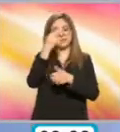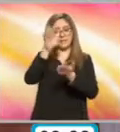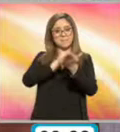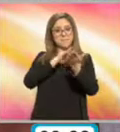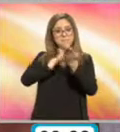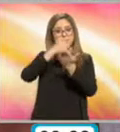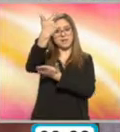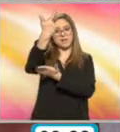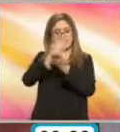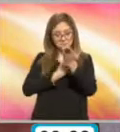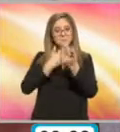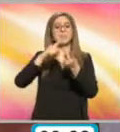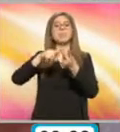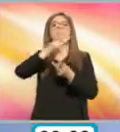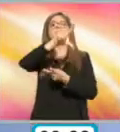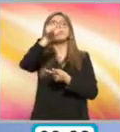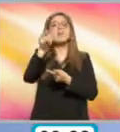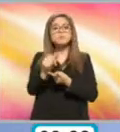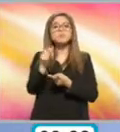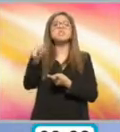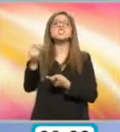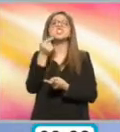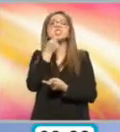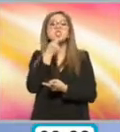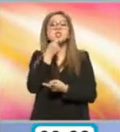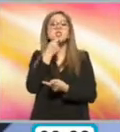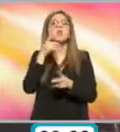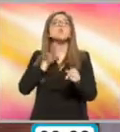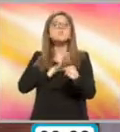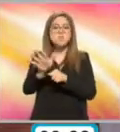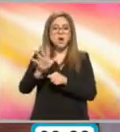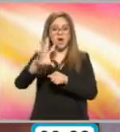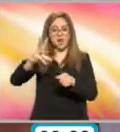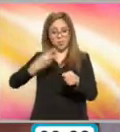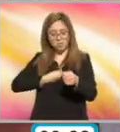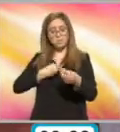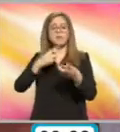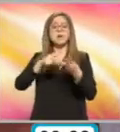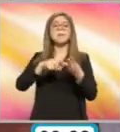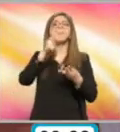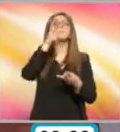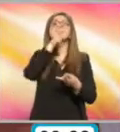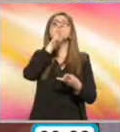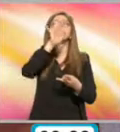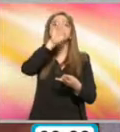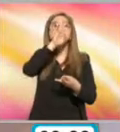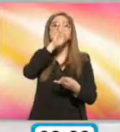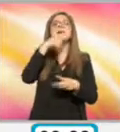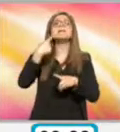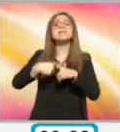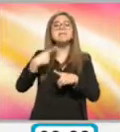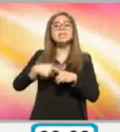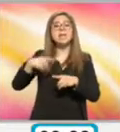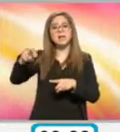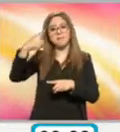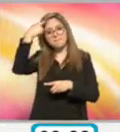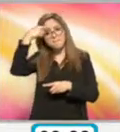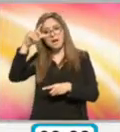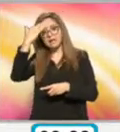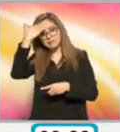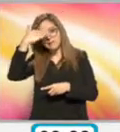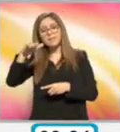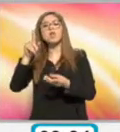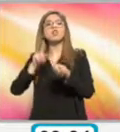adoptar, quiénes son los papás, su domicilio, o la institución pública o privada que lo haya tenido al menor